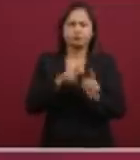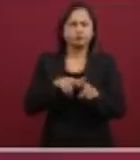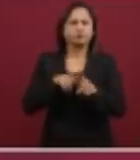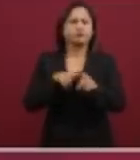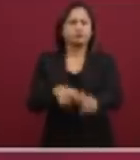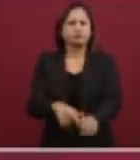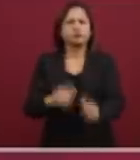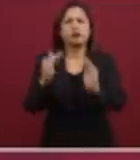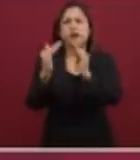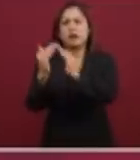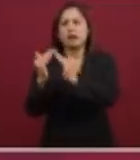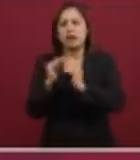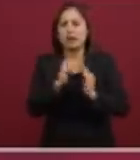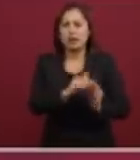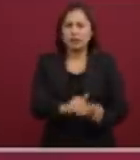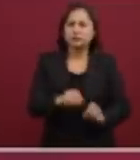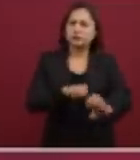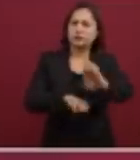empresas,